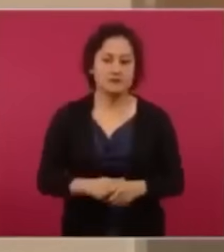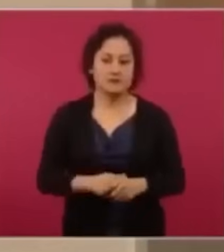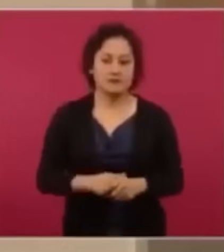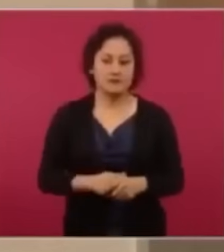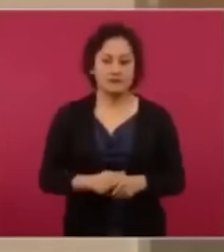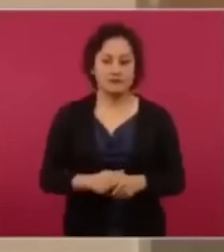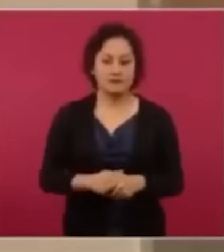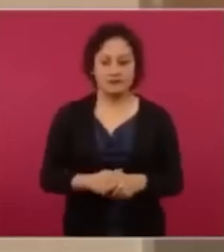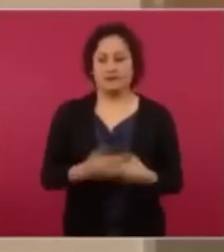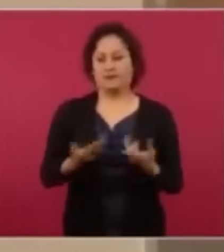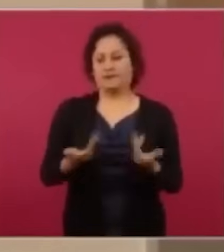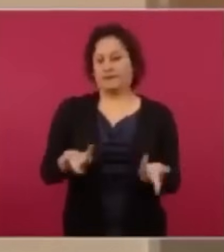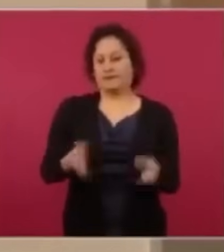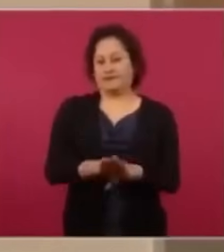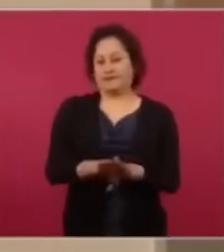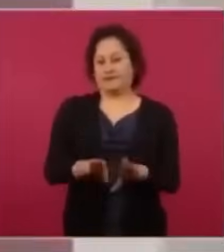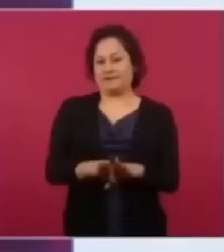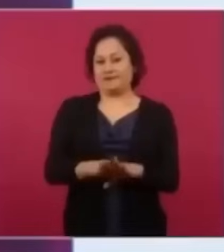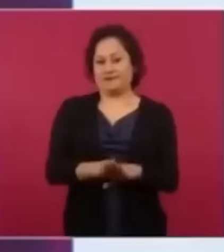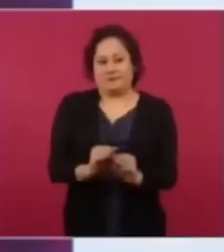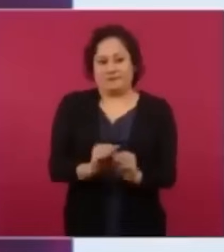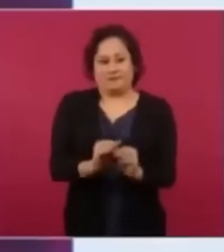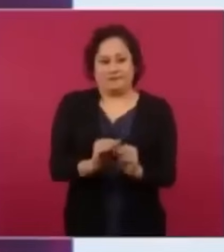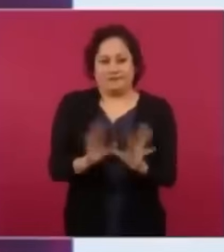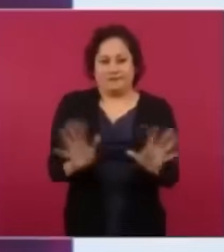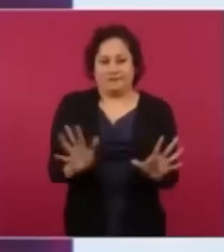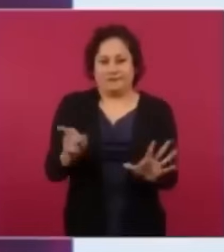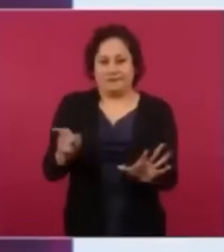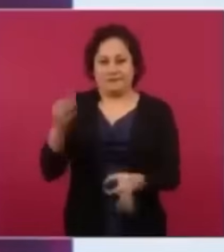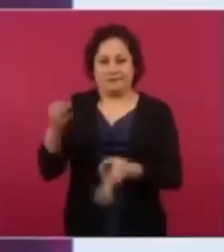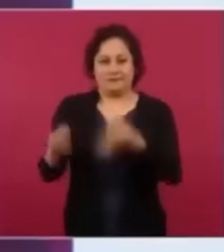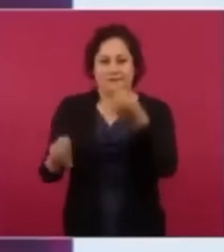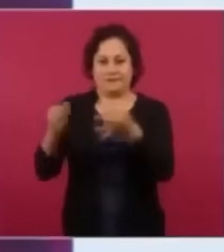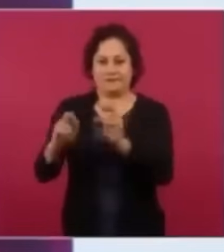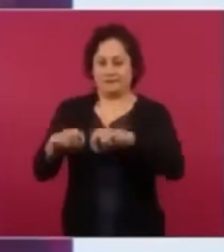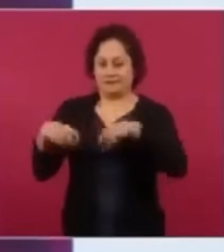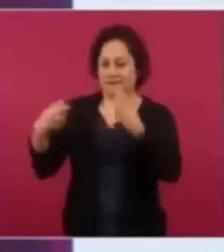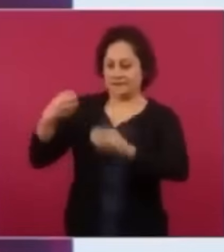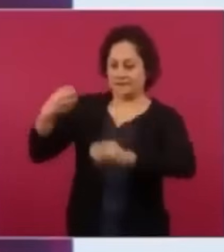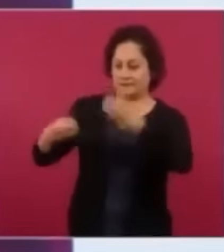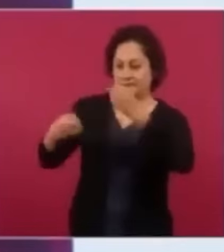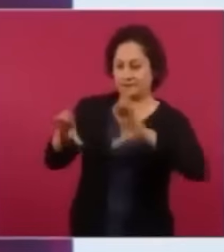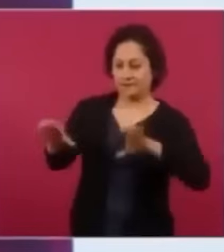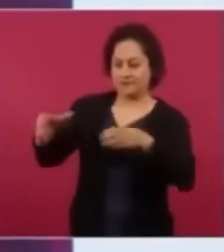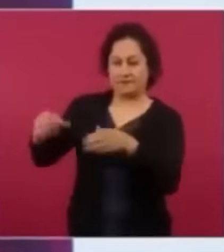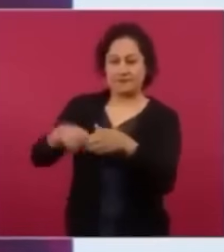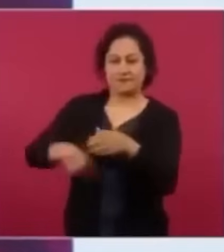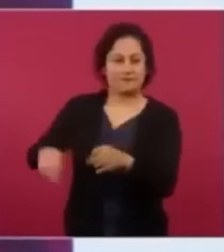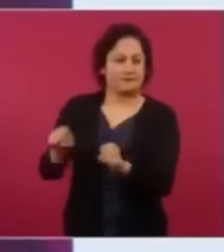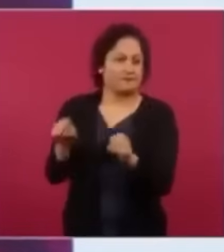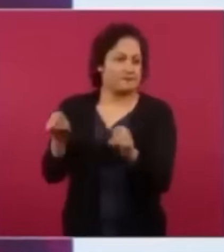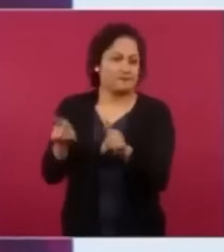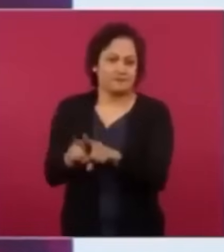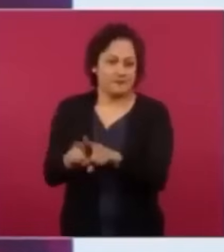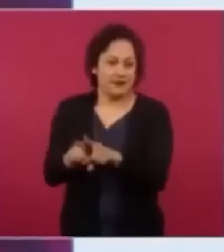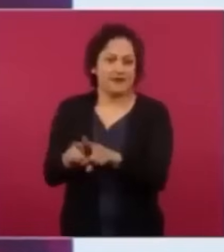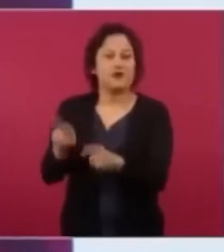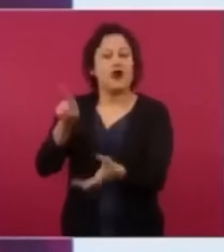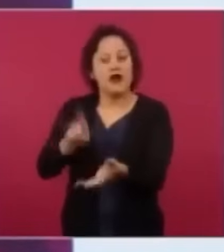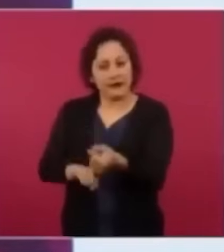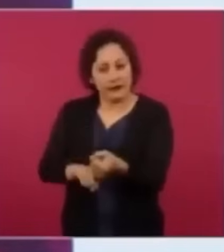¿Cómo no lo van a amparar? Si los jueces, los magistrados, los ministros del Poder